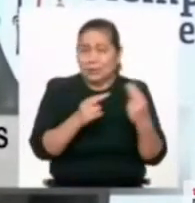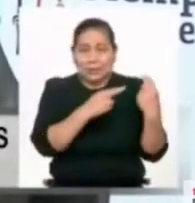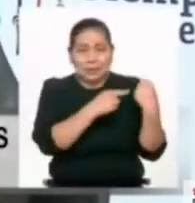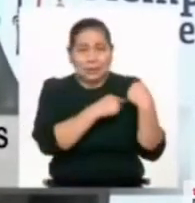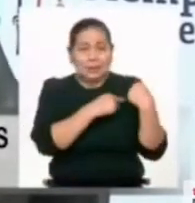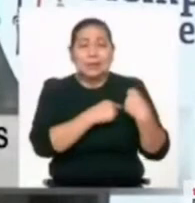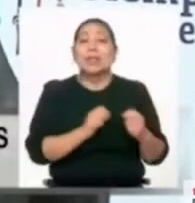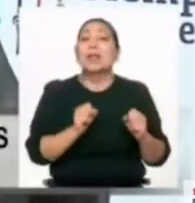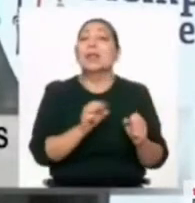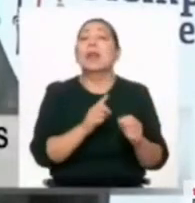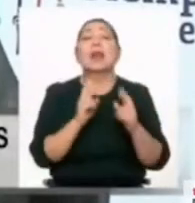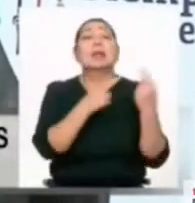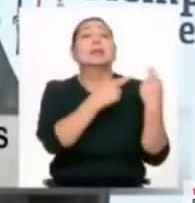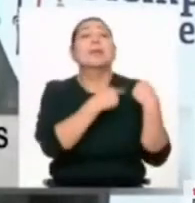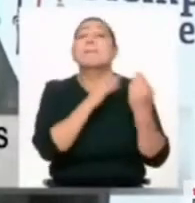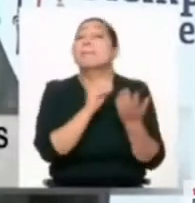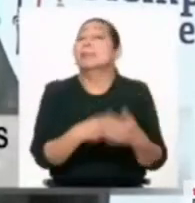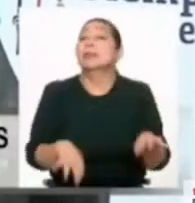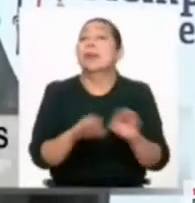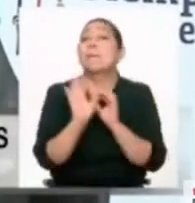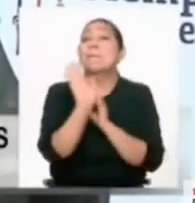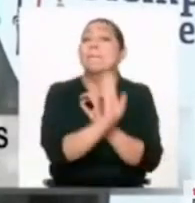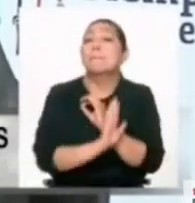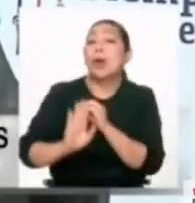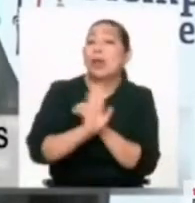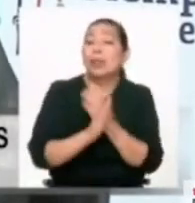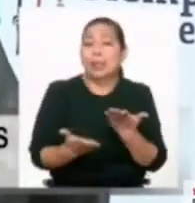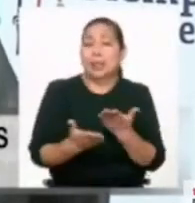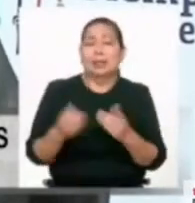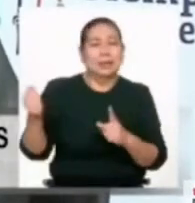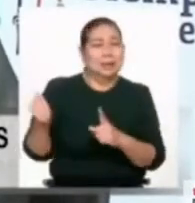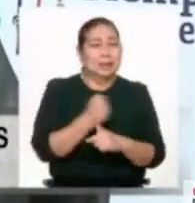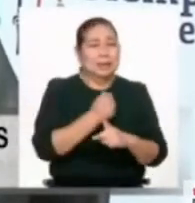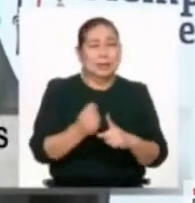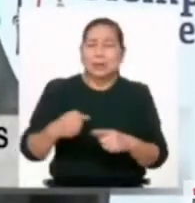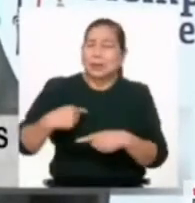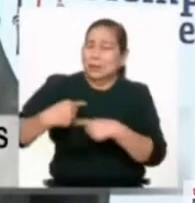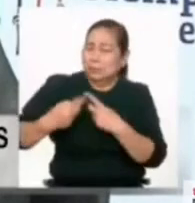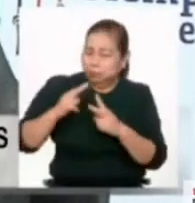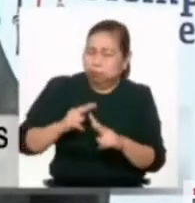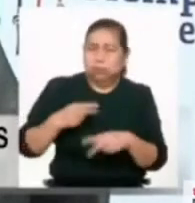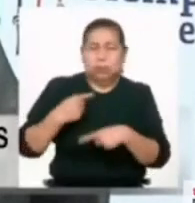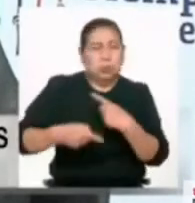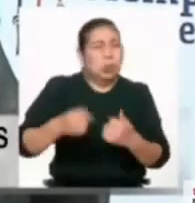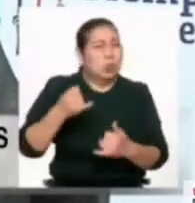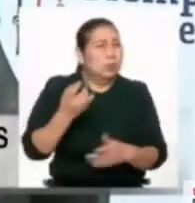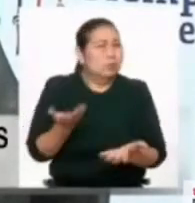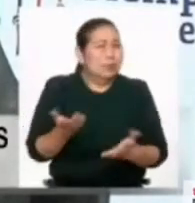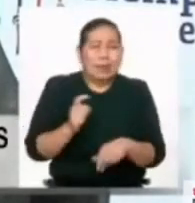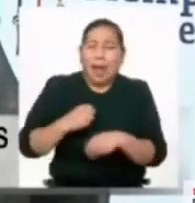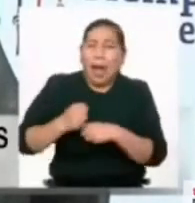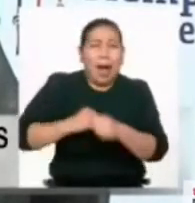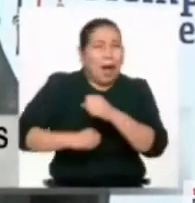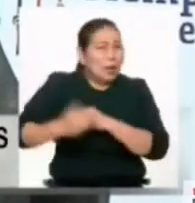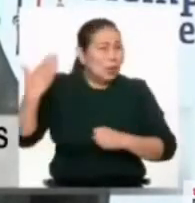asumiendo un compromiso, sino la responsabilidad de proteger el grado de violencia que se ha venido dando en estos últimos tiempos.